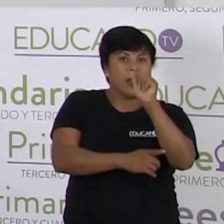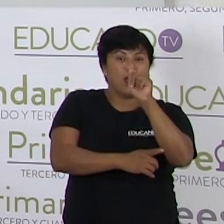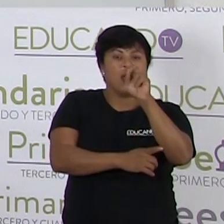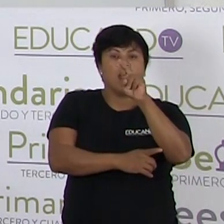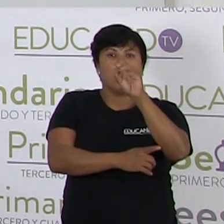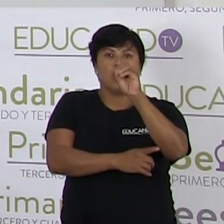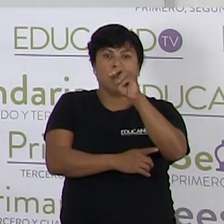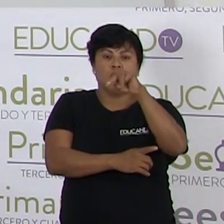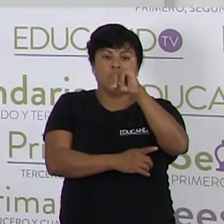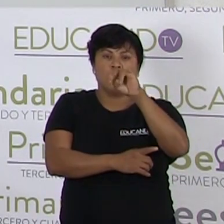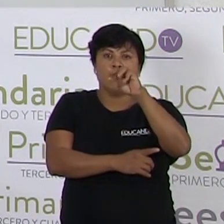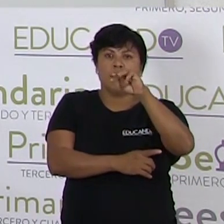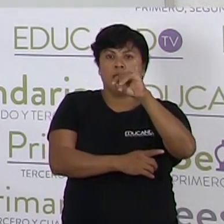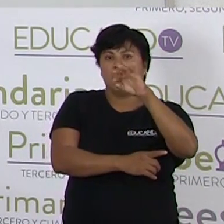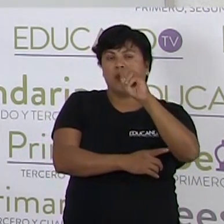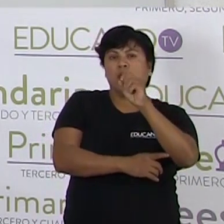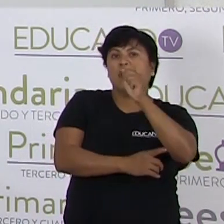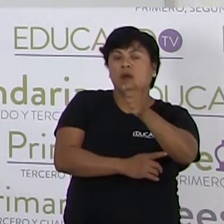Fernando,